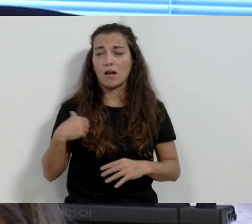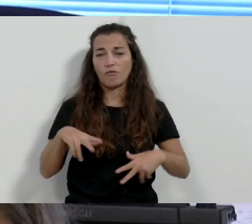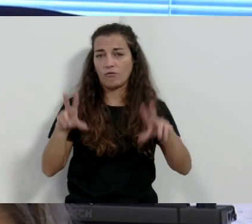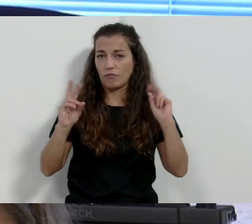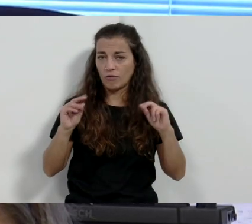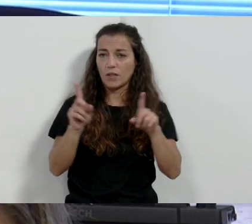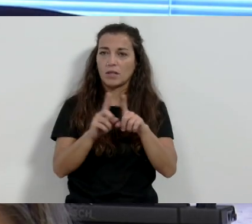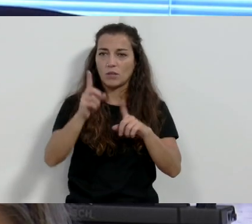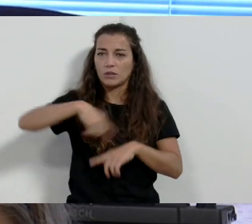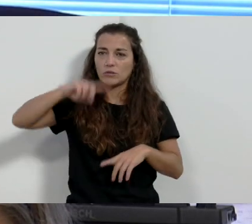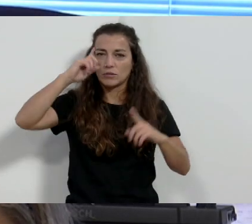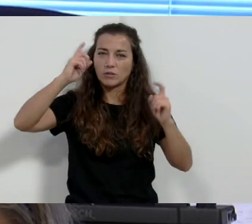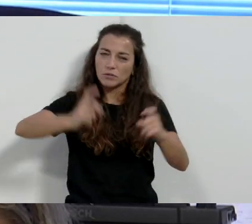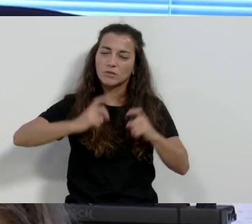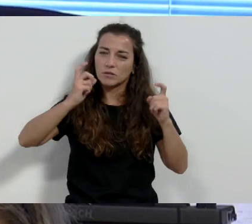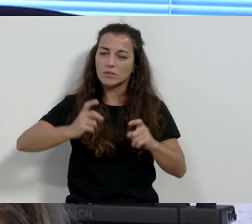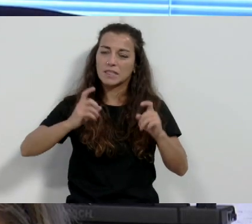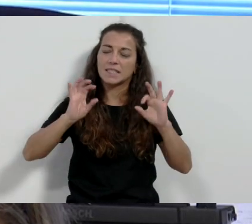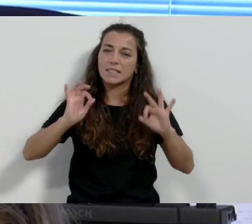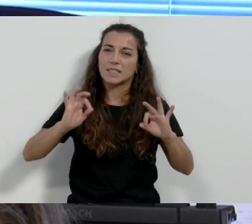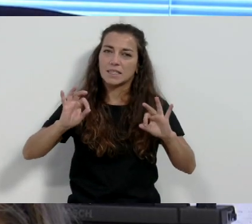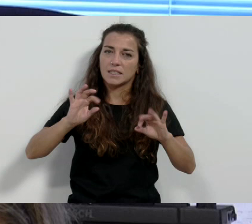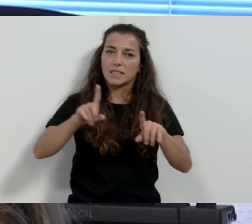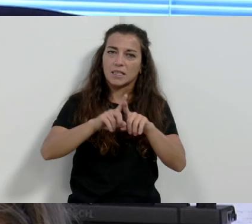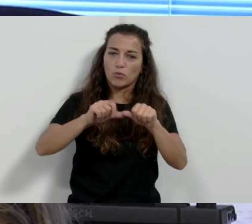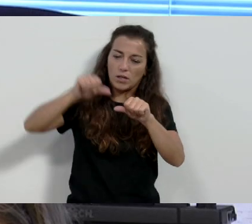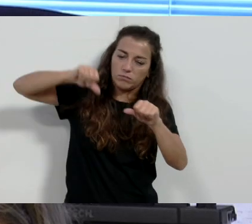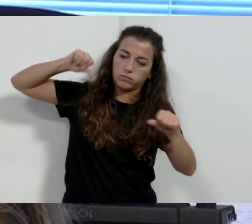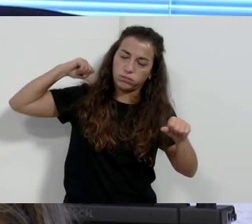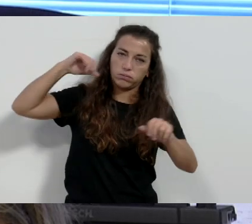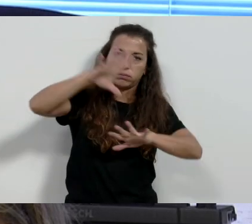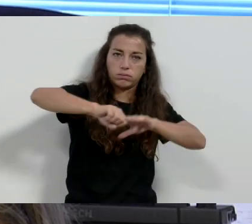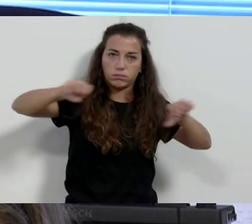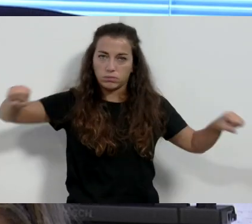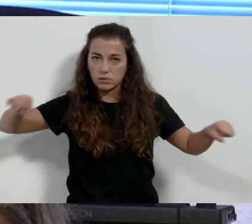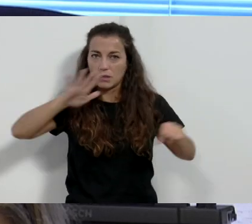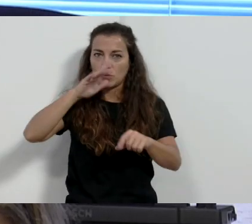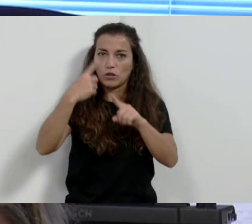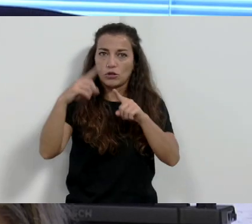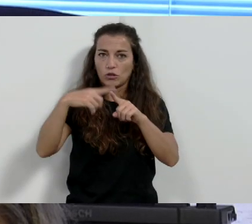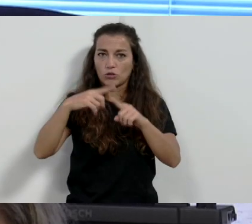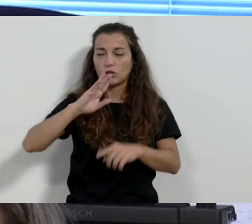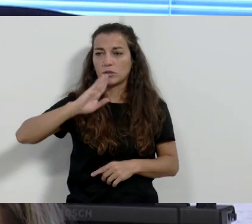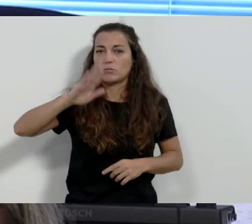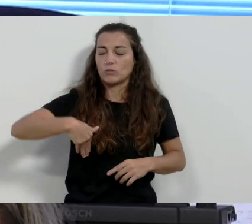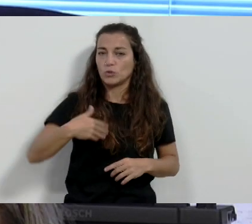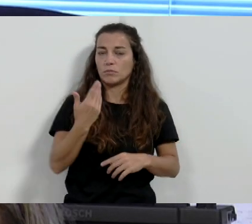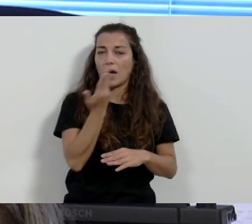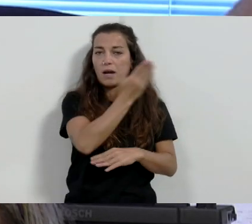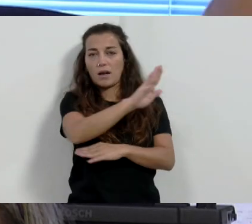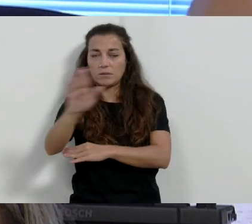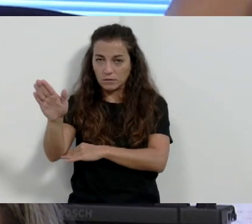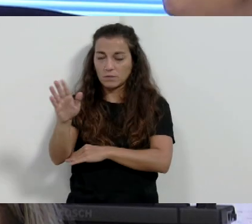en recopilar todo lo de épocas de atrás, porque puede haber cosas que sean muy chulas para la ciudad y porque creo que también es